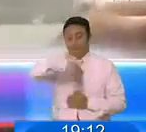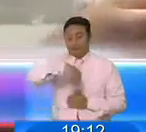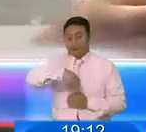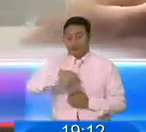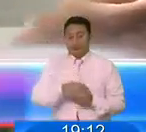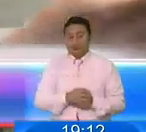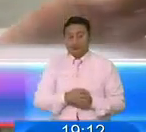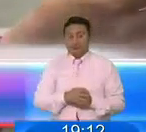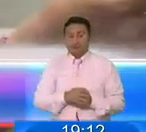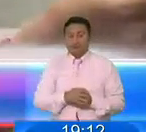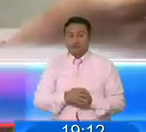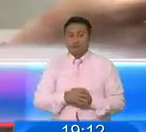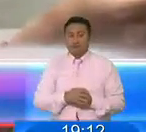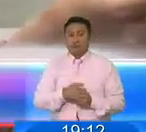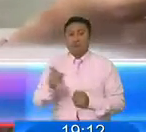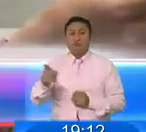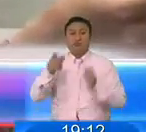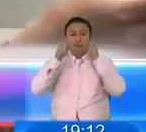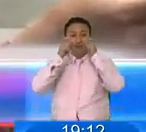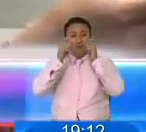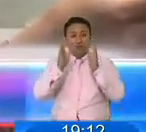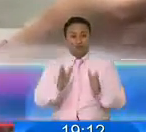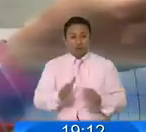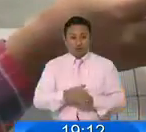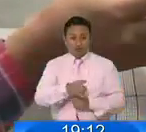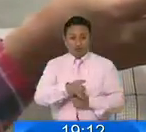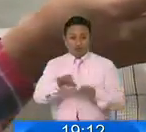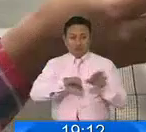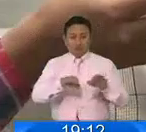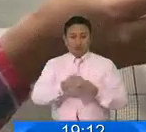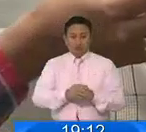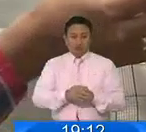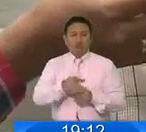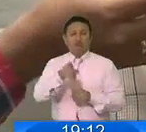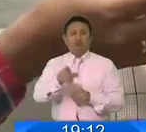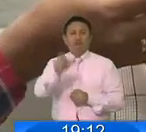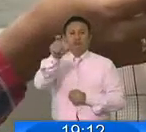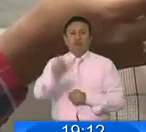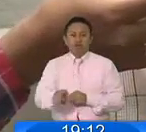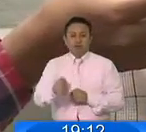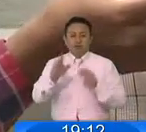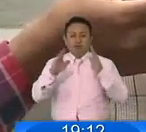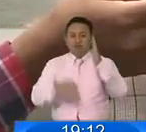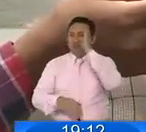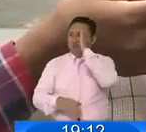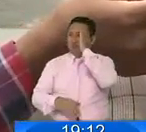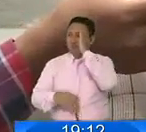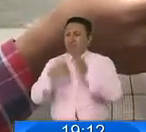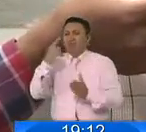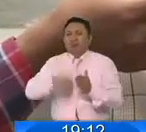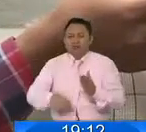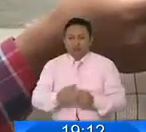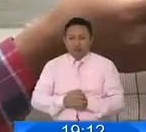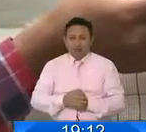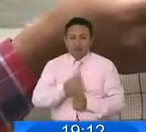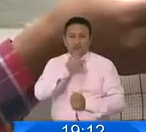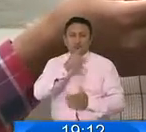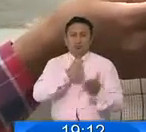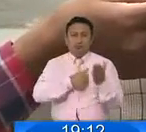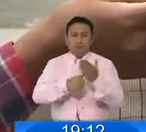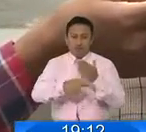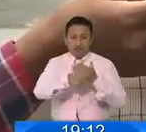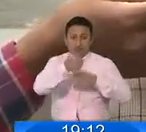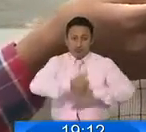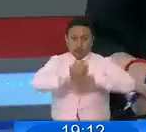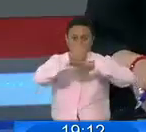manifestar el fiscal cuál fue el tipo de omisión que incurrió cual ministro estuvo al